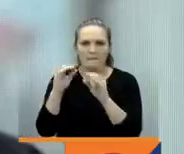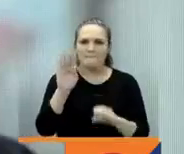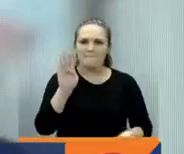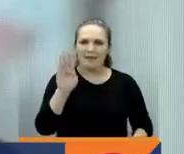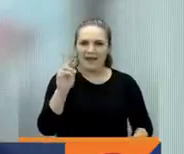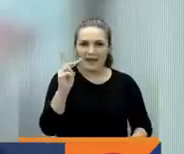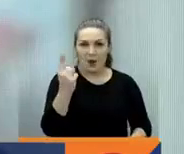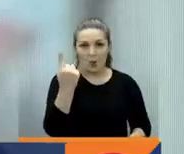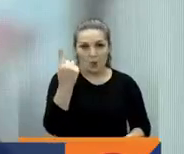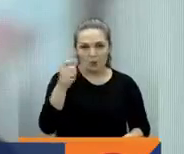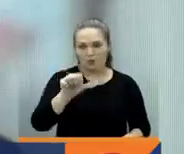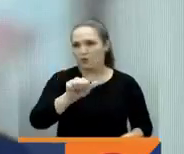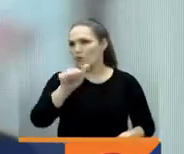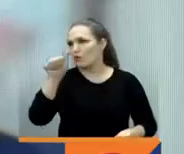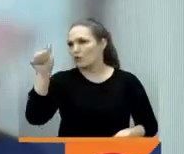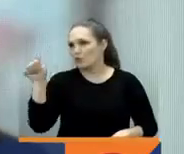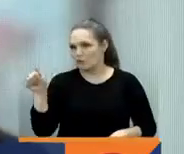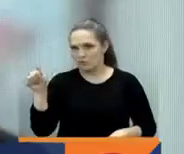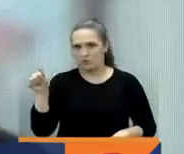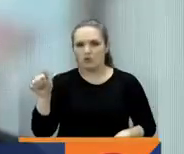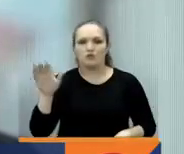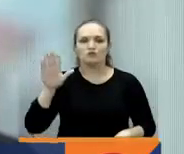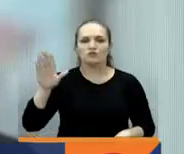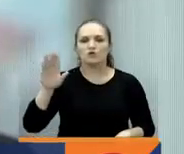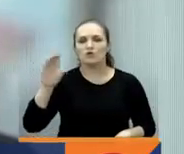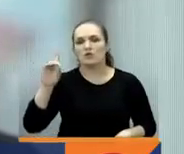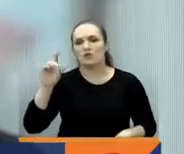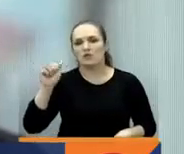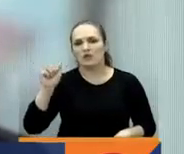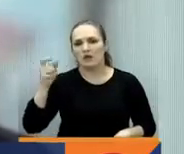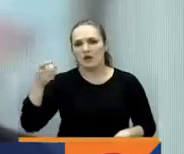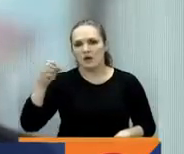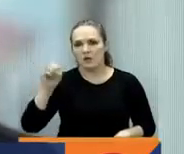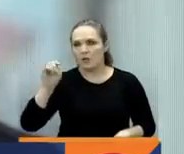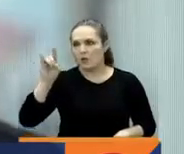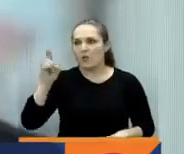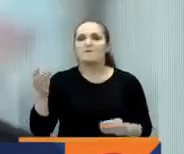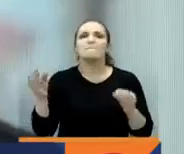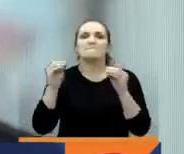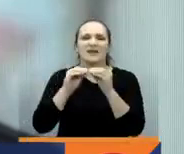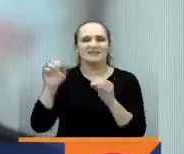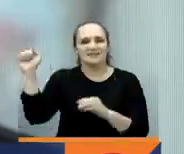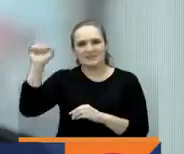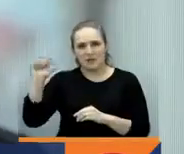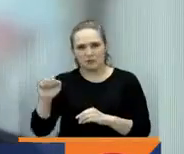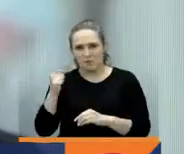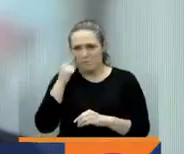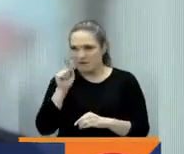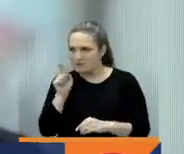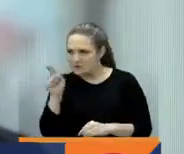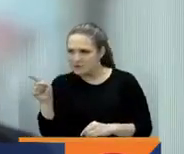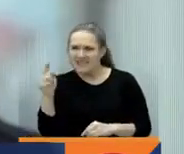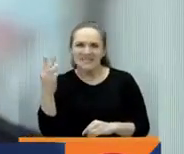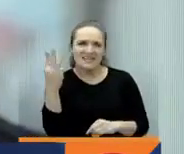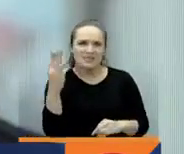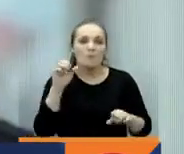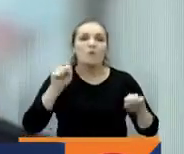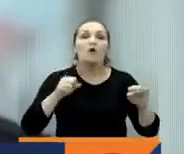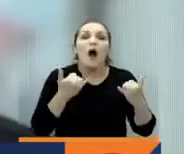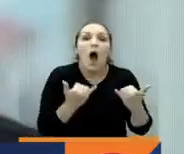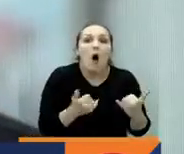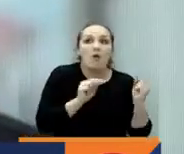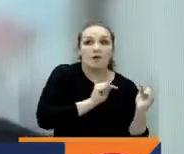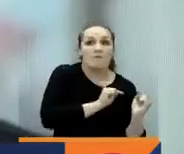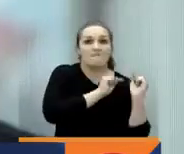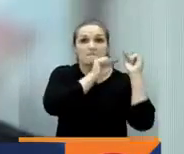empresa daewoo y vaccines y probablemente con samsung vaccines también son visitas para explorar